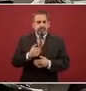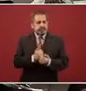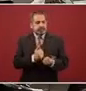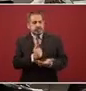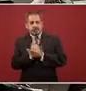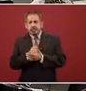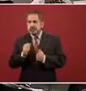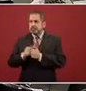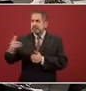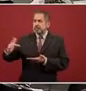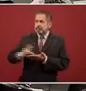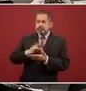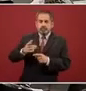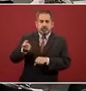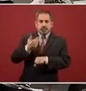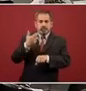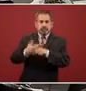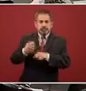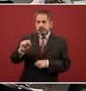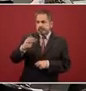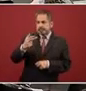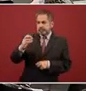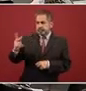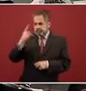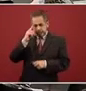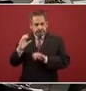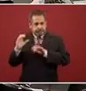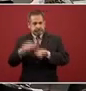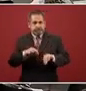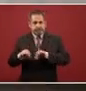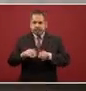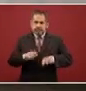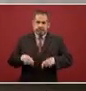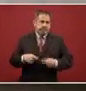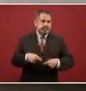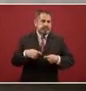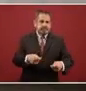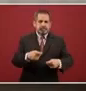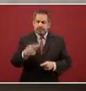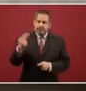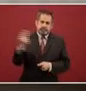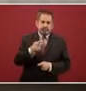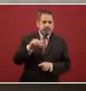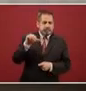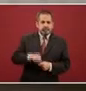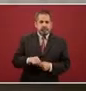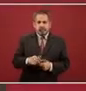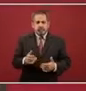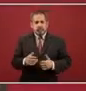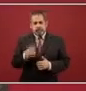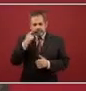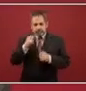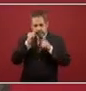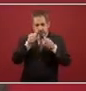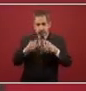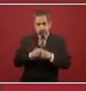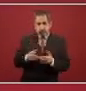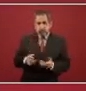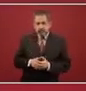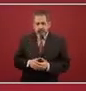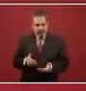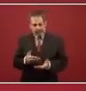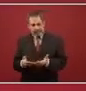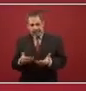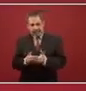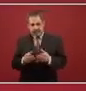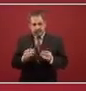del presidente, del secretario de Hacienda, para poder hacer estas contrataciones de manera urgente para atender a COVID. Por ahora